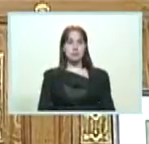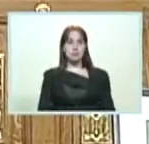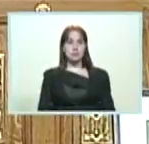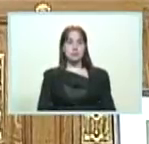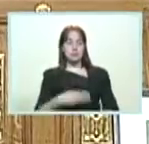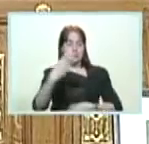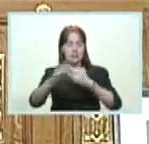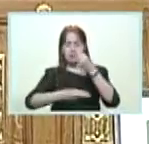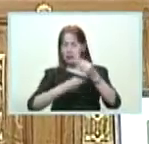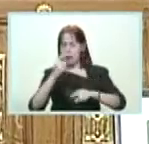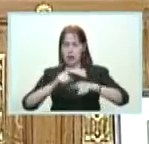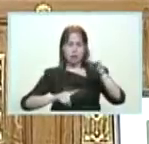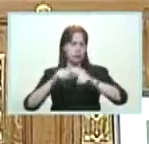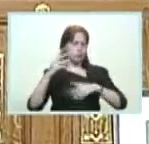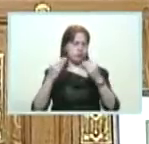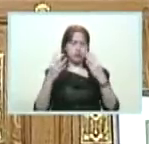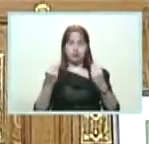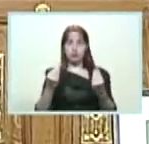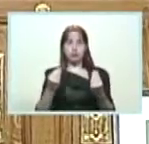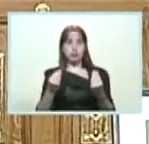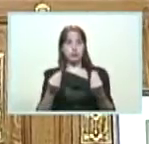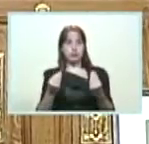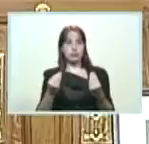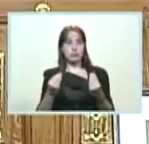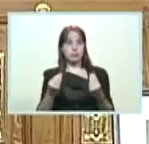mil flores, ¿sí?